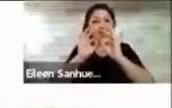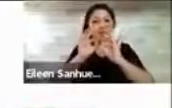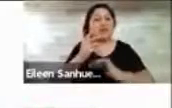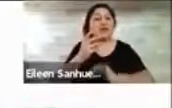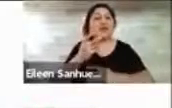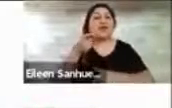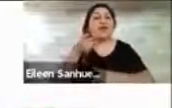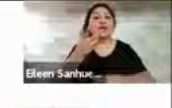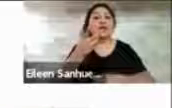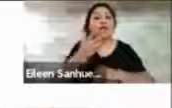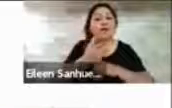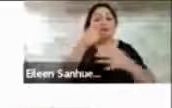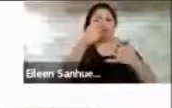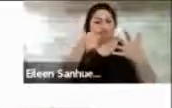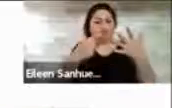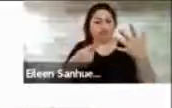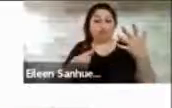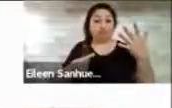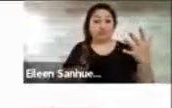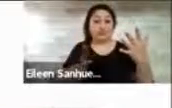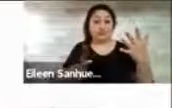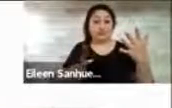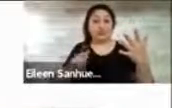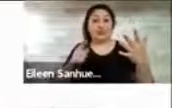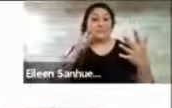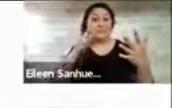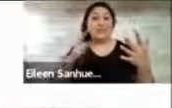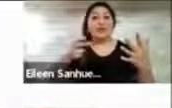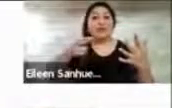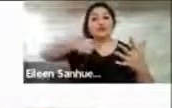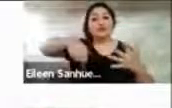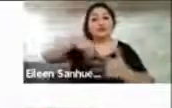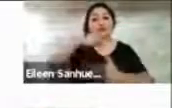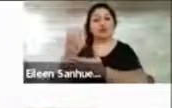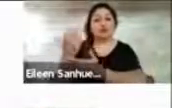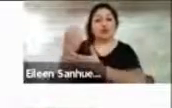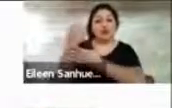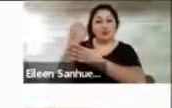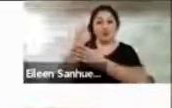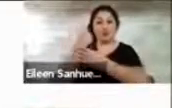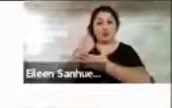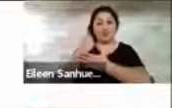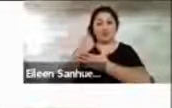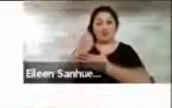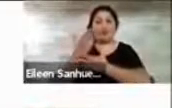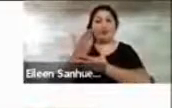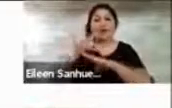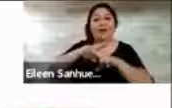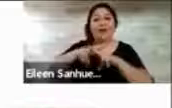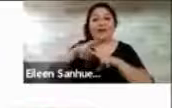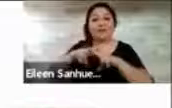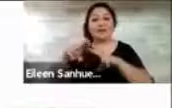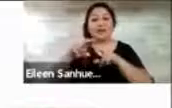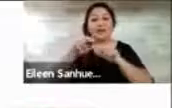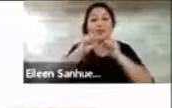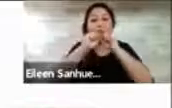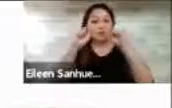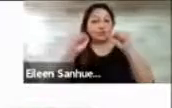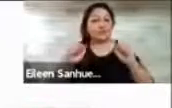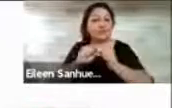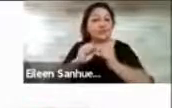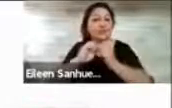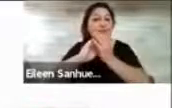tan distintas, en el fondo, nos ha ayudado a poder, en el fondo, hacer un sistema